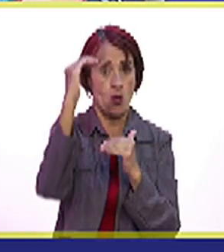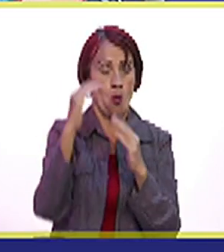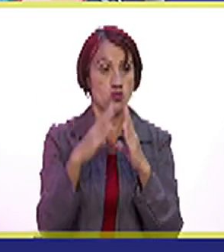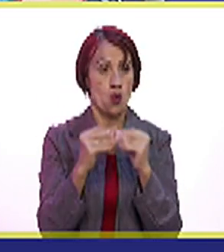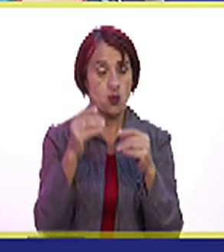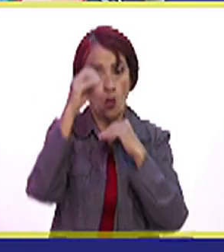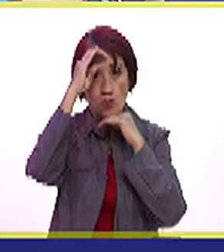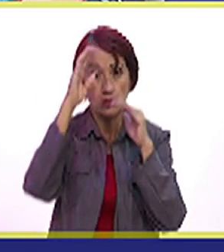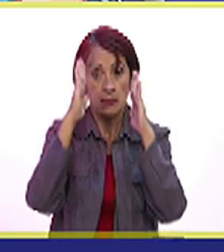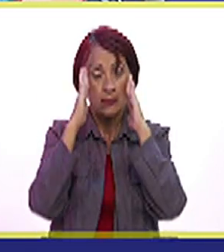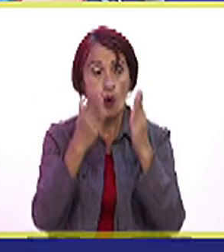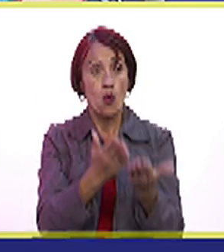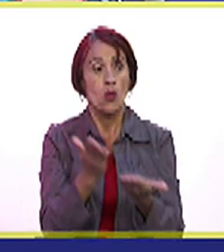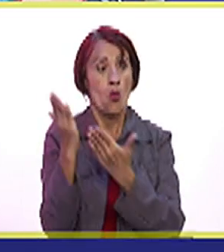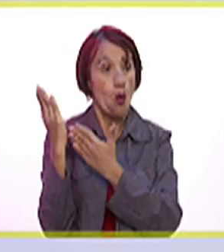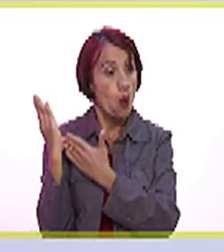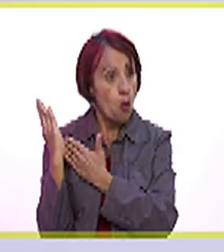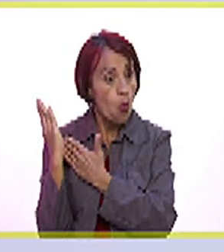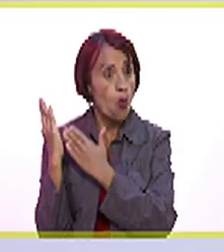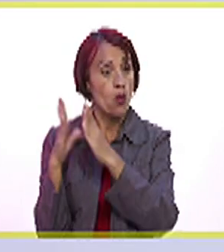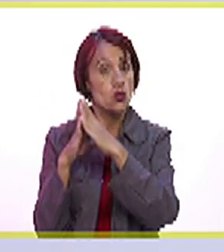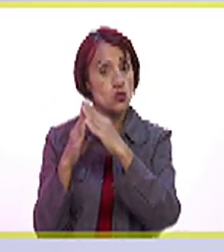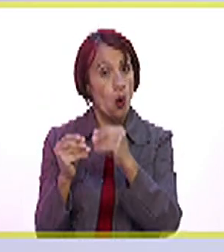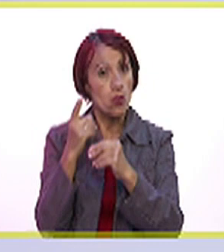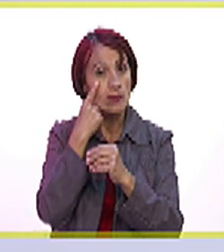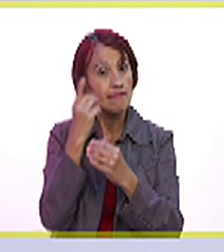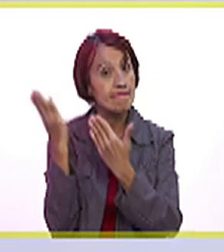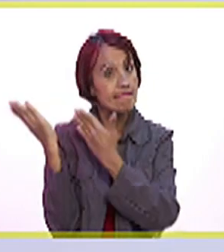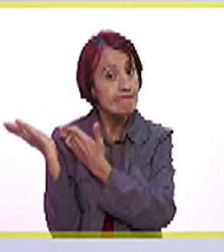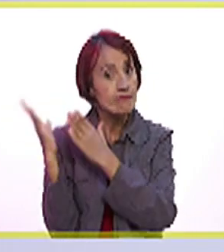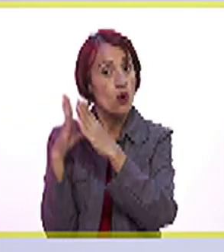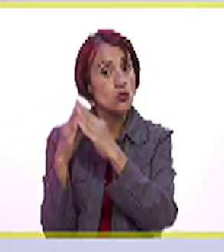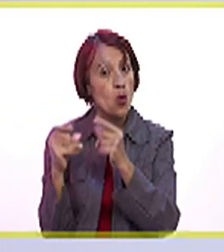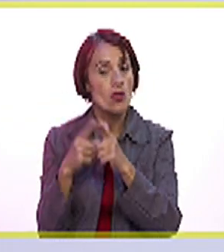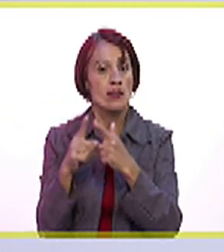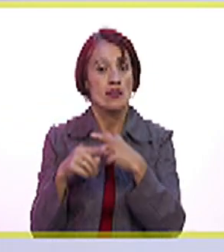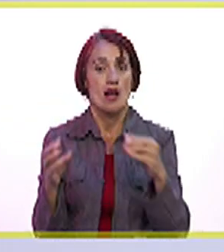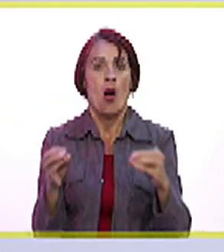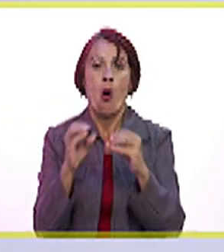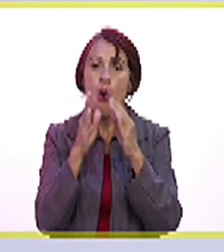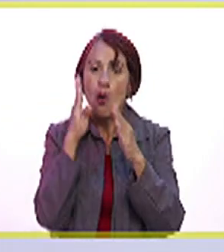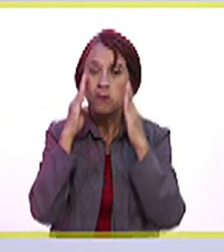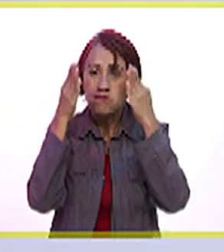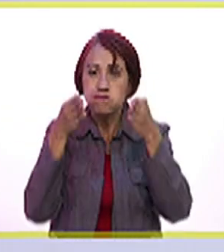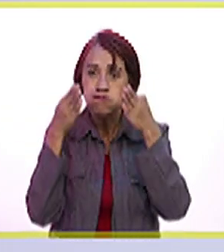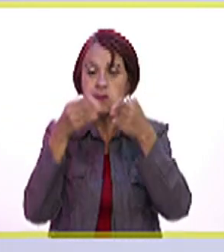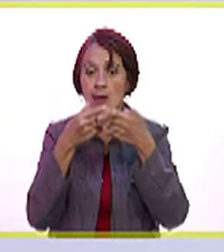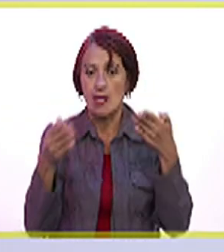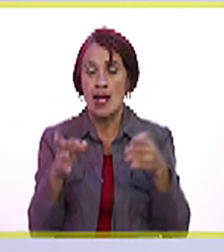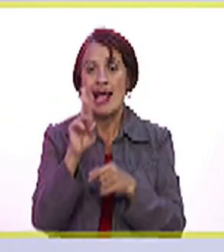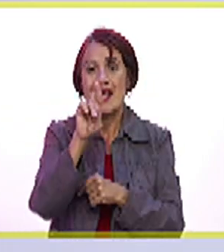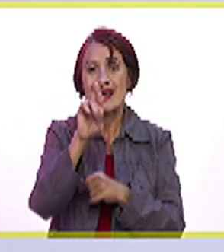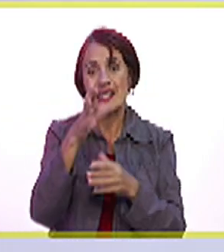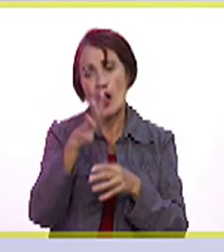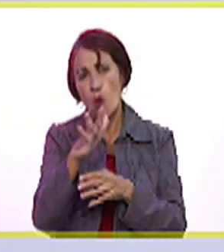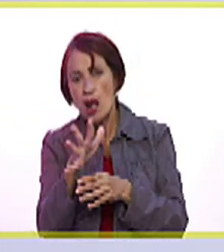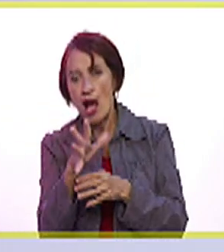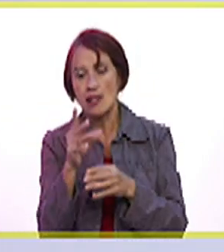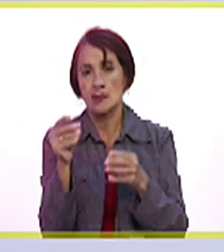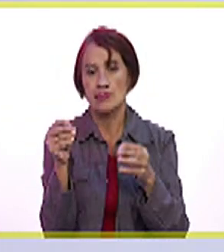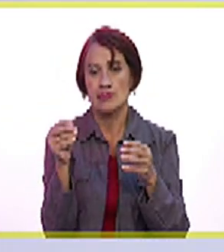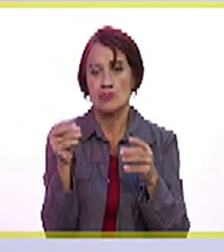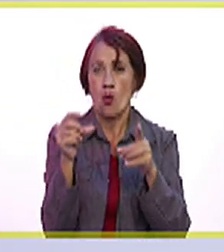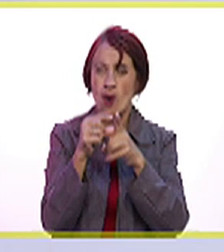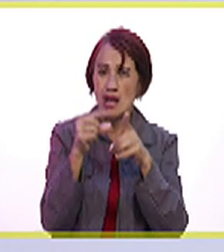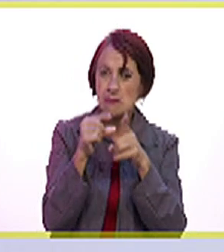esto. Hoy vamos a ver lo que son los regulares y en posteriores orientaciones vamos a ver los irregulares. Son pocos,